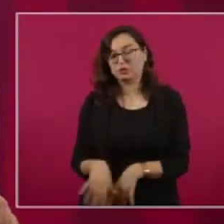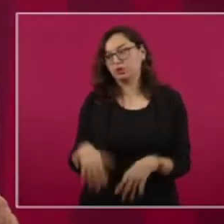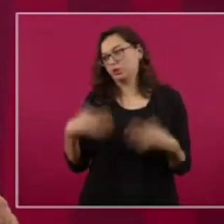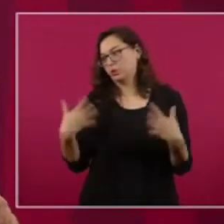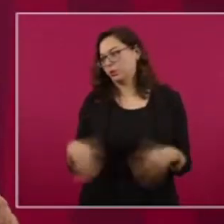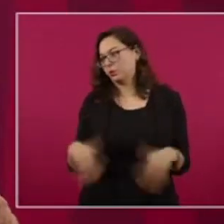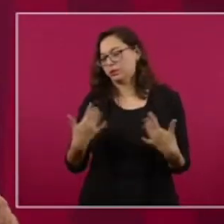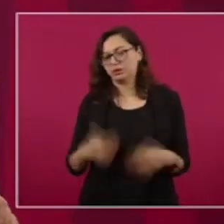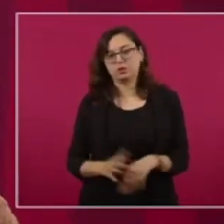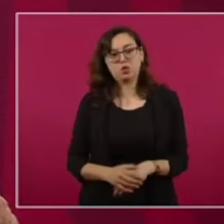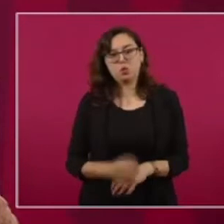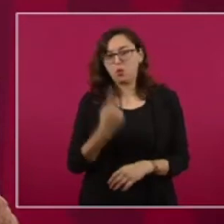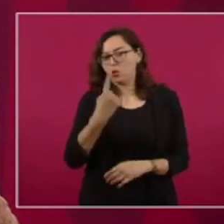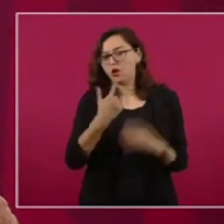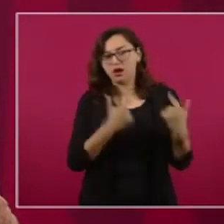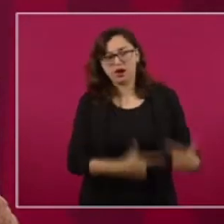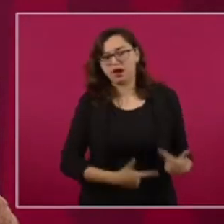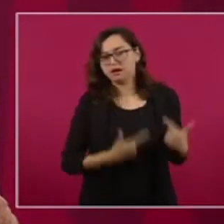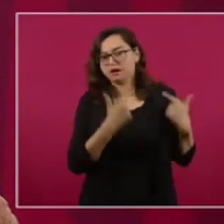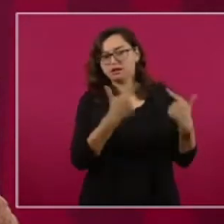generación.